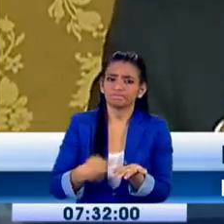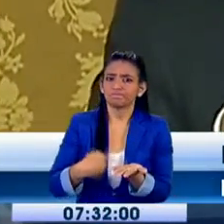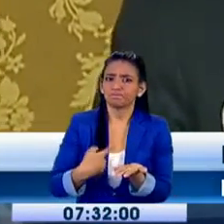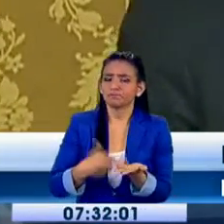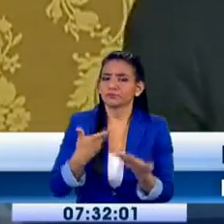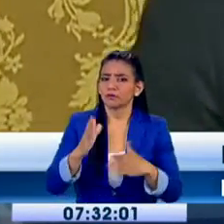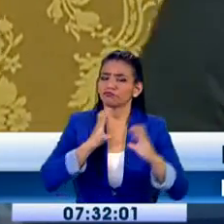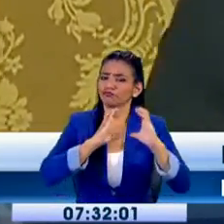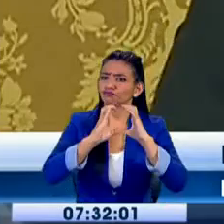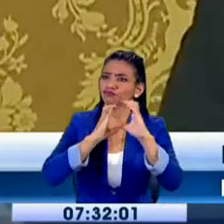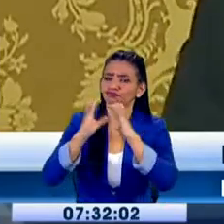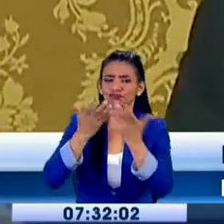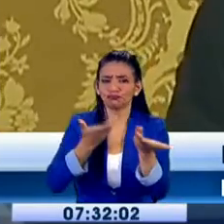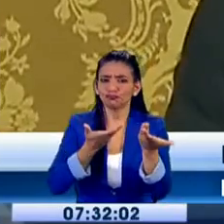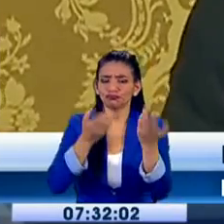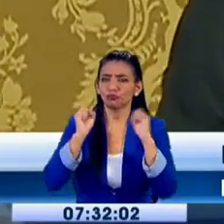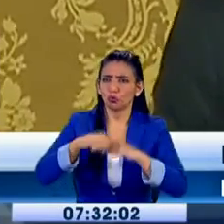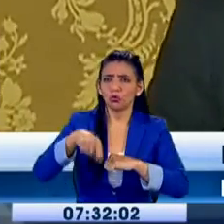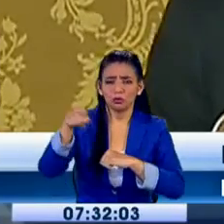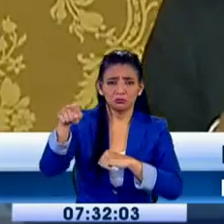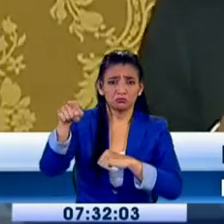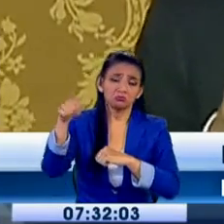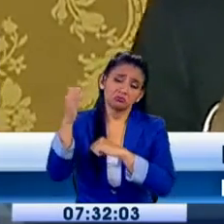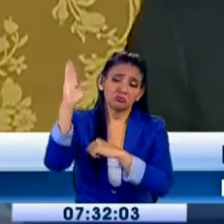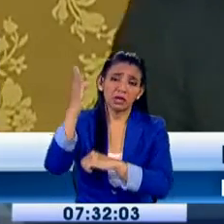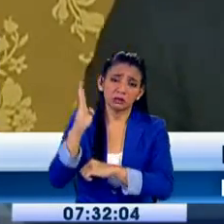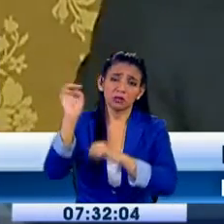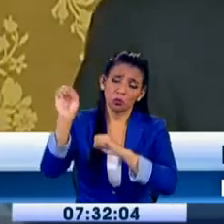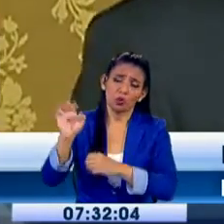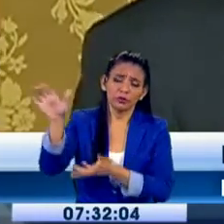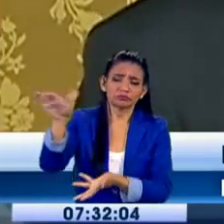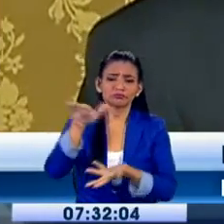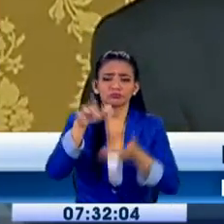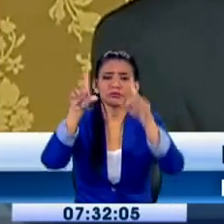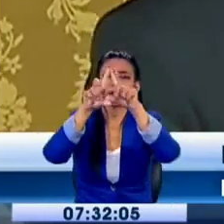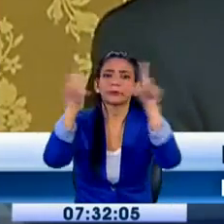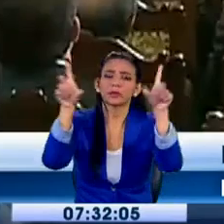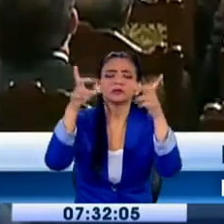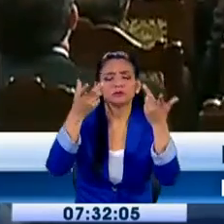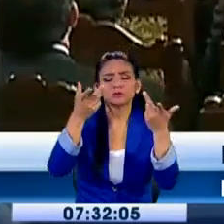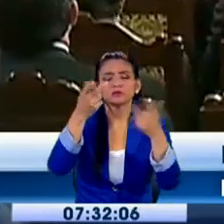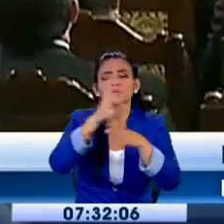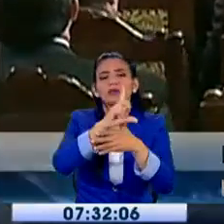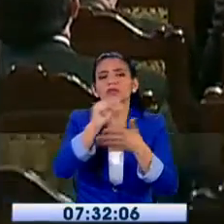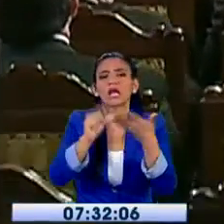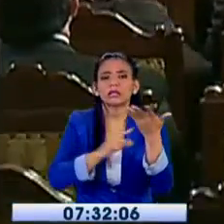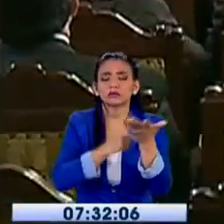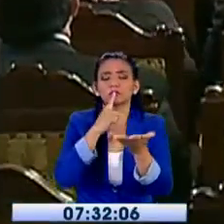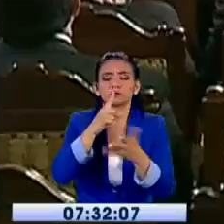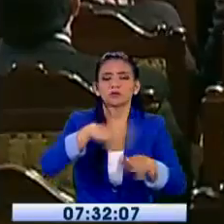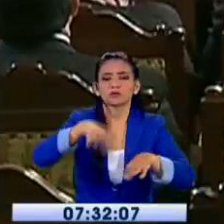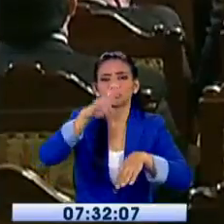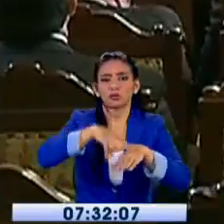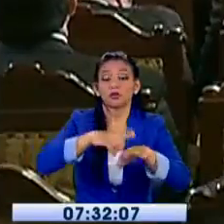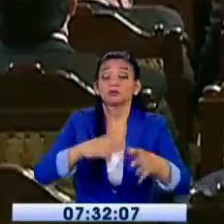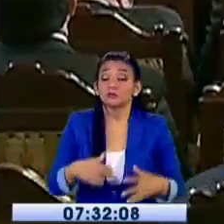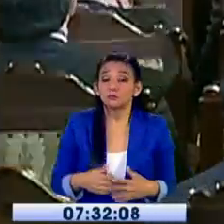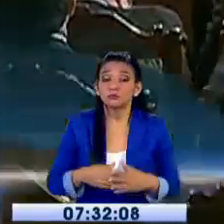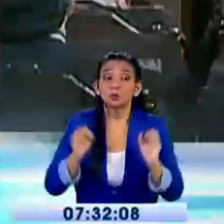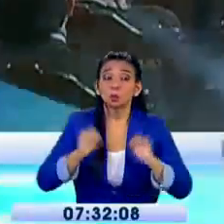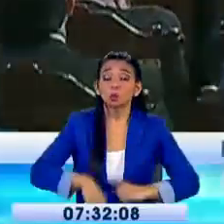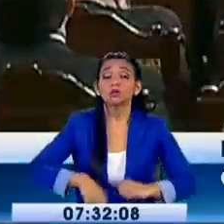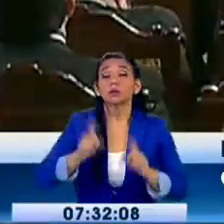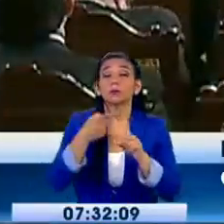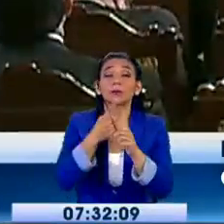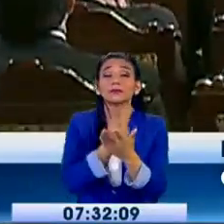Brasil es un país que puede darnos financiamiento, que puede ser encauzado a través de la Corporación Financiera Nacional. Financiamiento que se podría concretar la primera